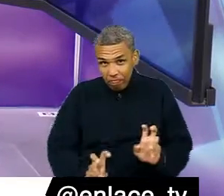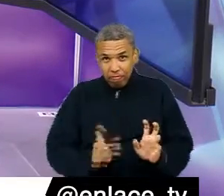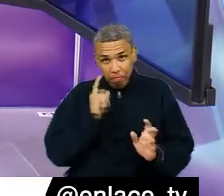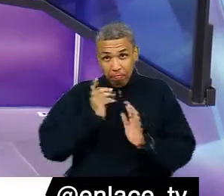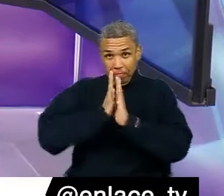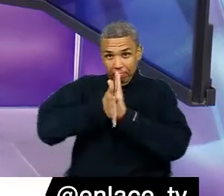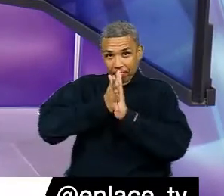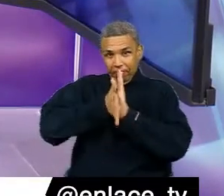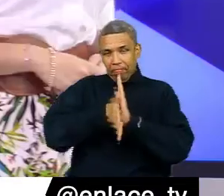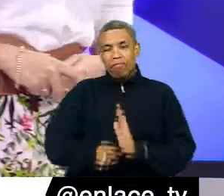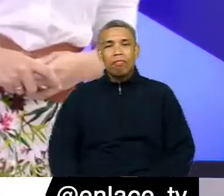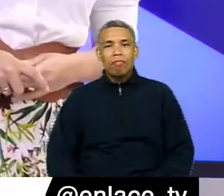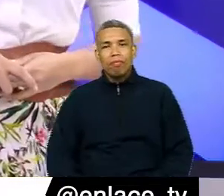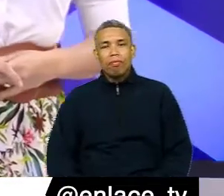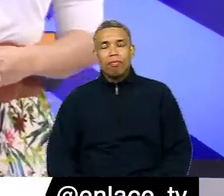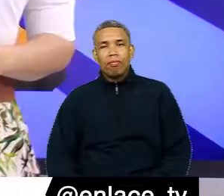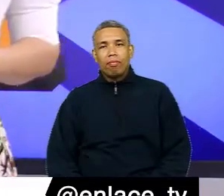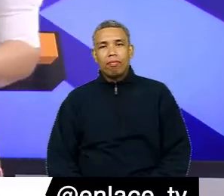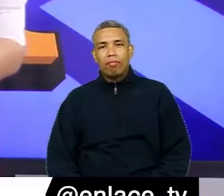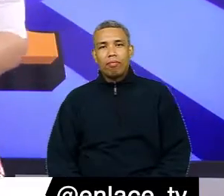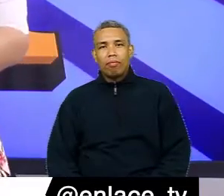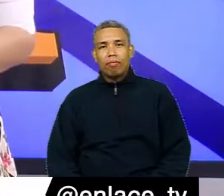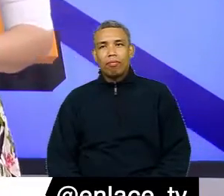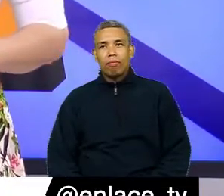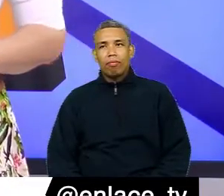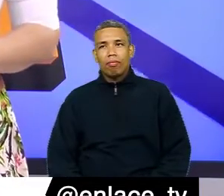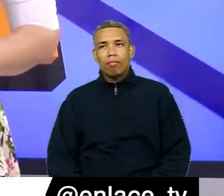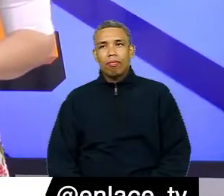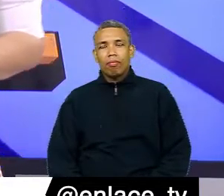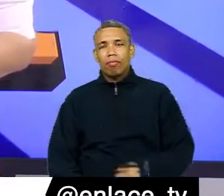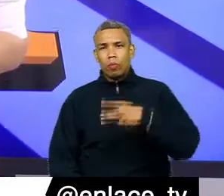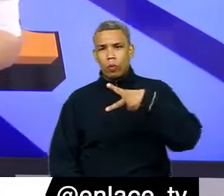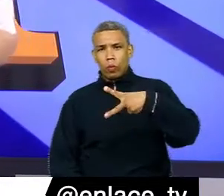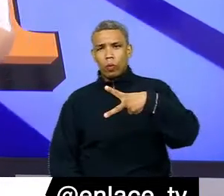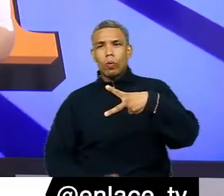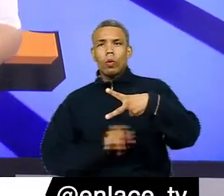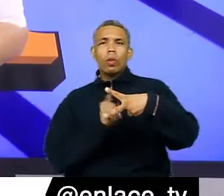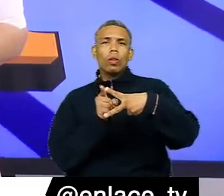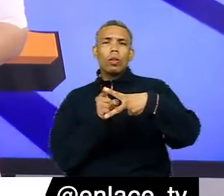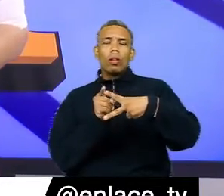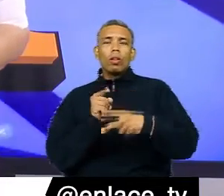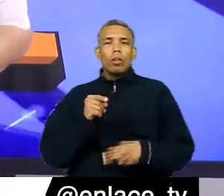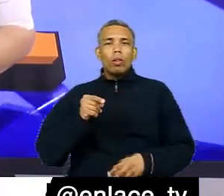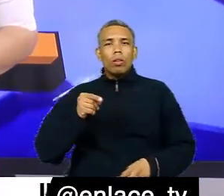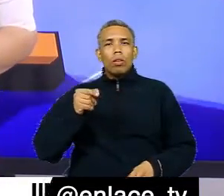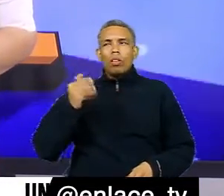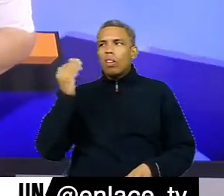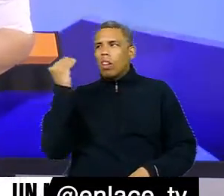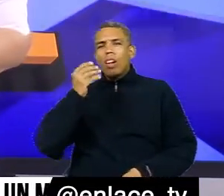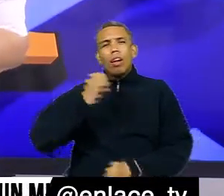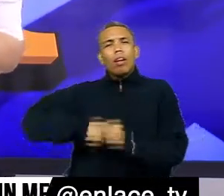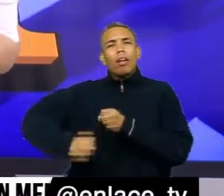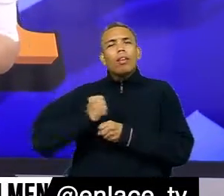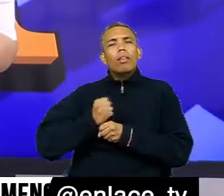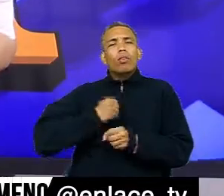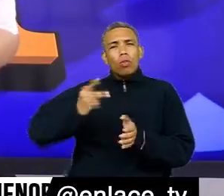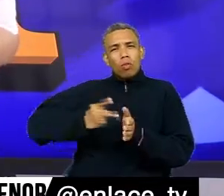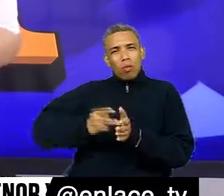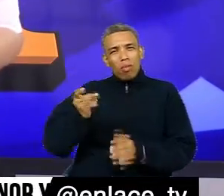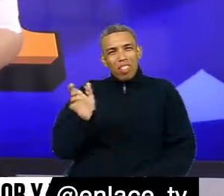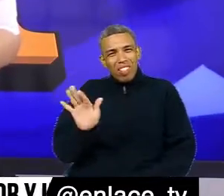nuestros titulares. Fue dictada sentencia para el asesino de la señora Ana Narváez, quien fue violada